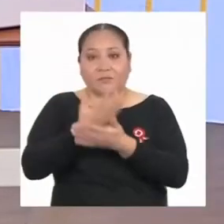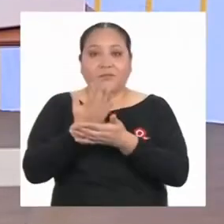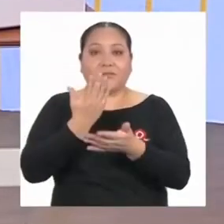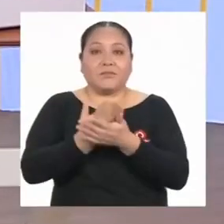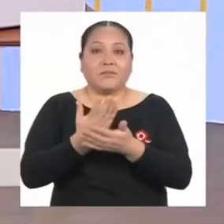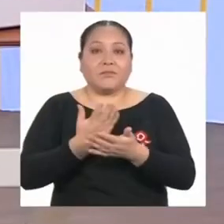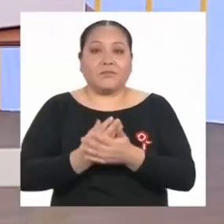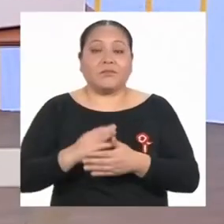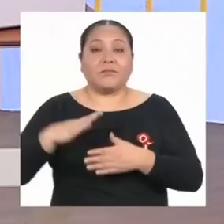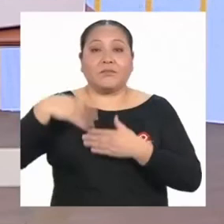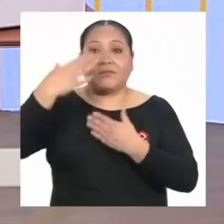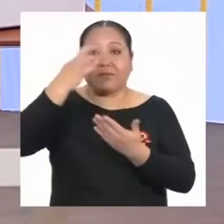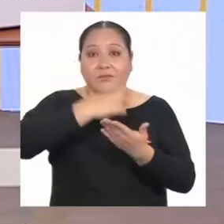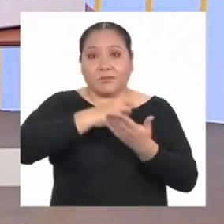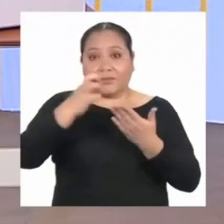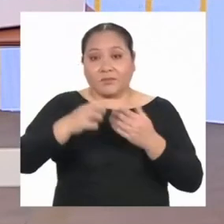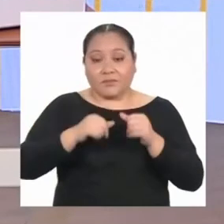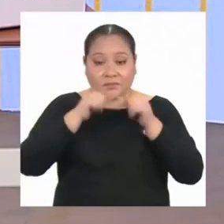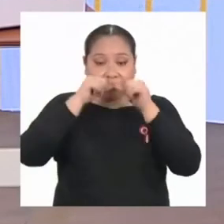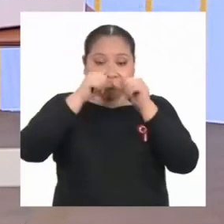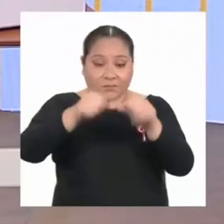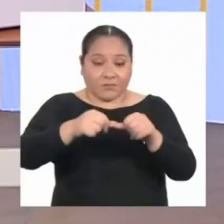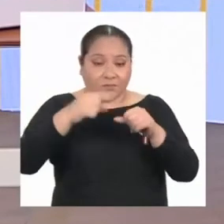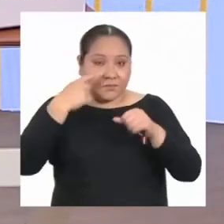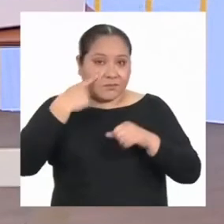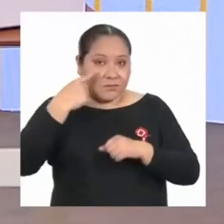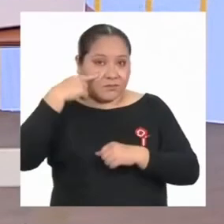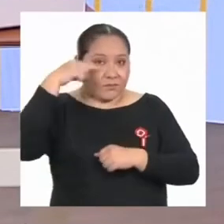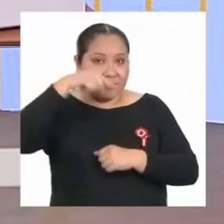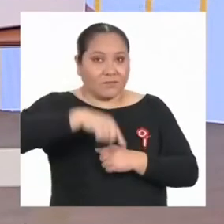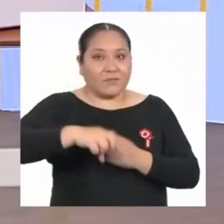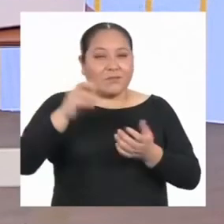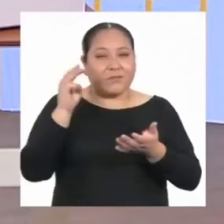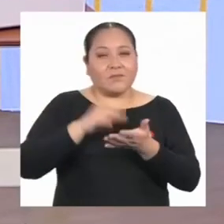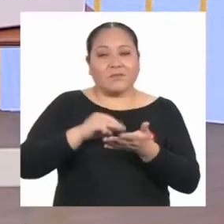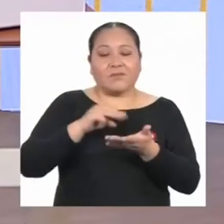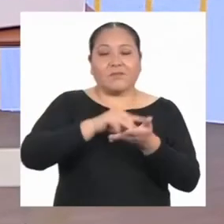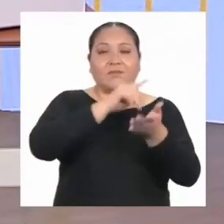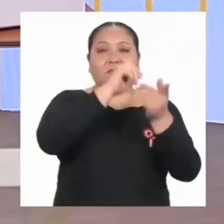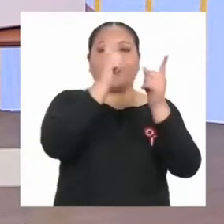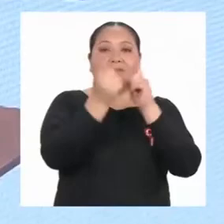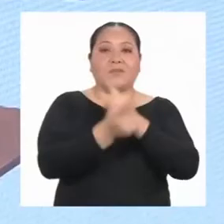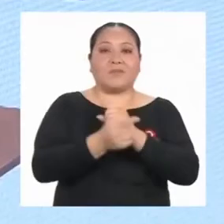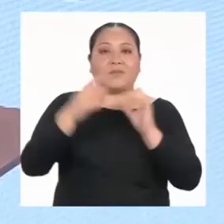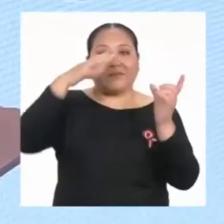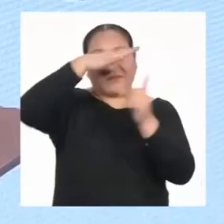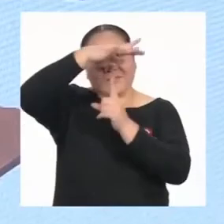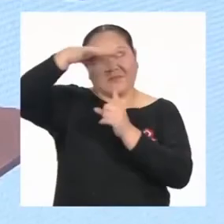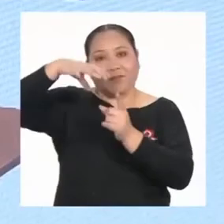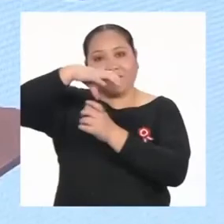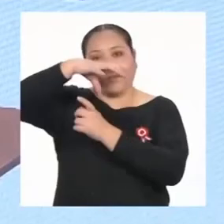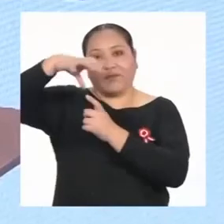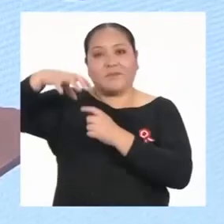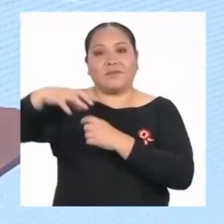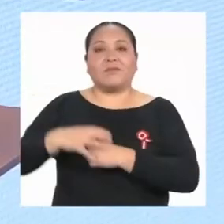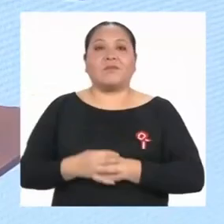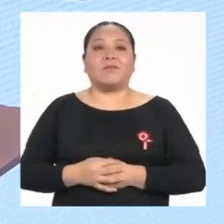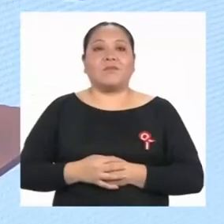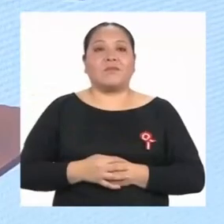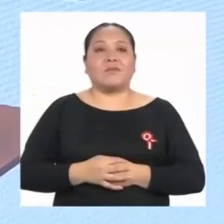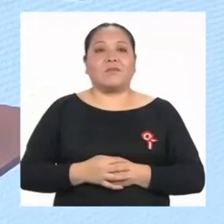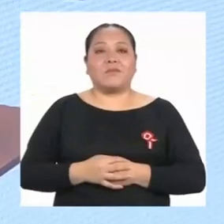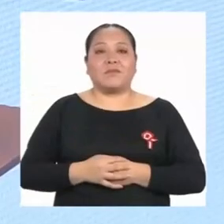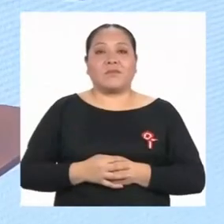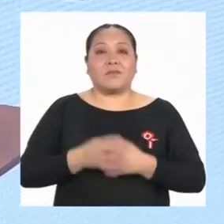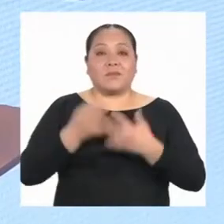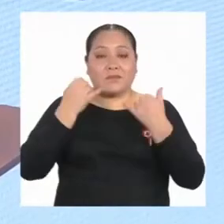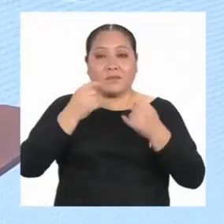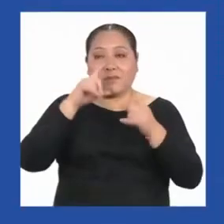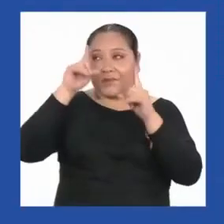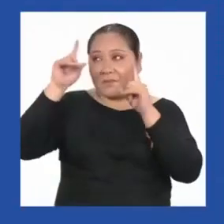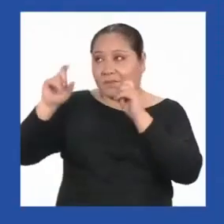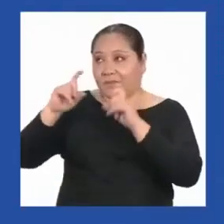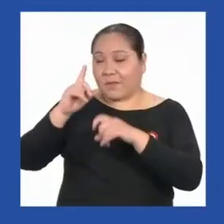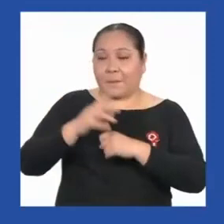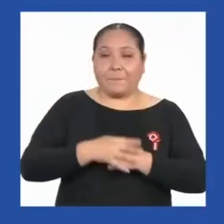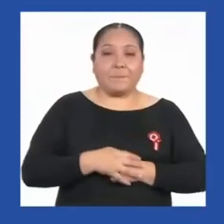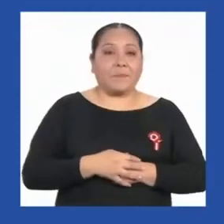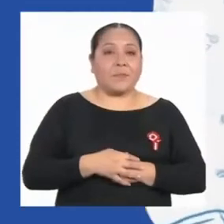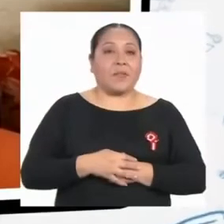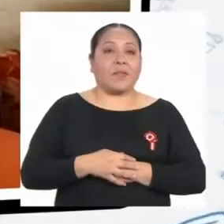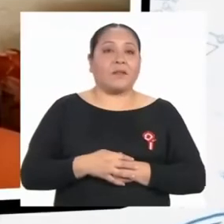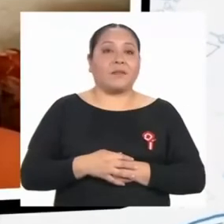próximo programa seguiremos conociendo más del cambio climático. Ahora tenemos unas preguntas de las chicas y chicos.